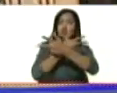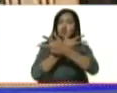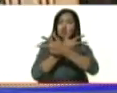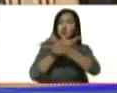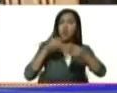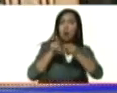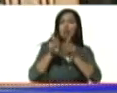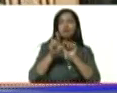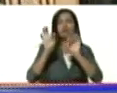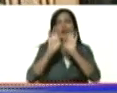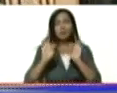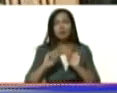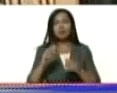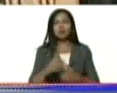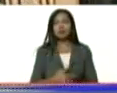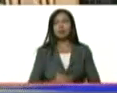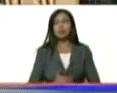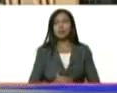y Vladimir Putin,